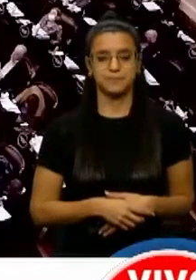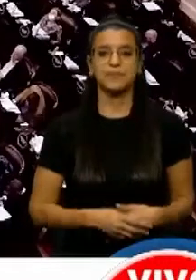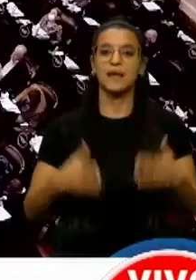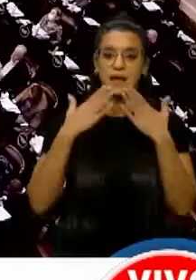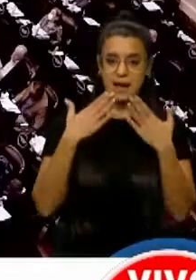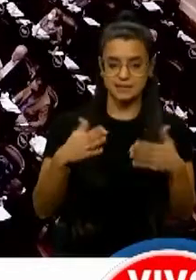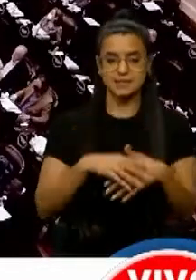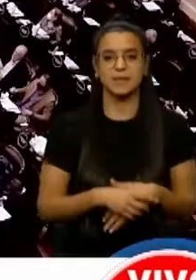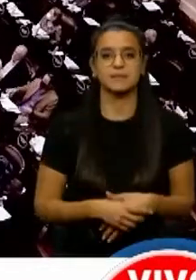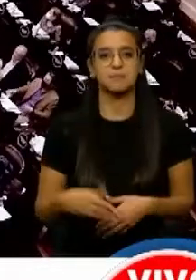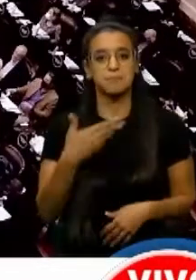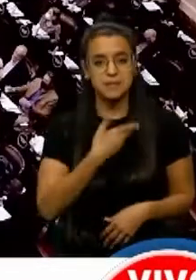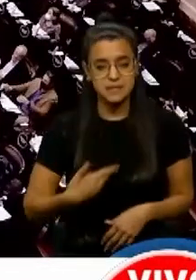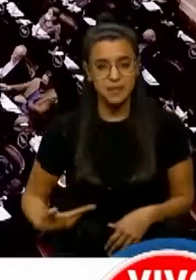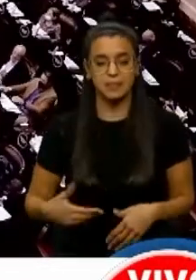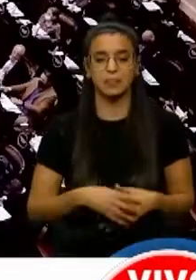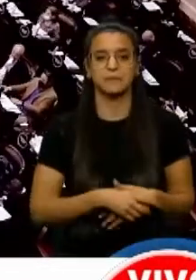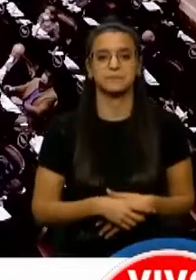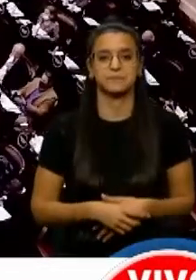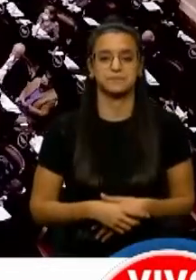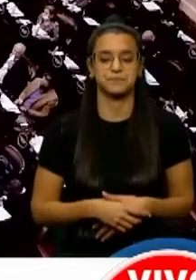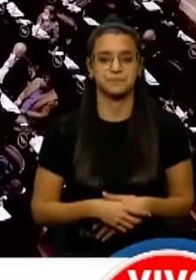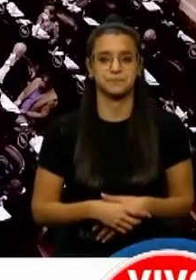Muchas gracias, señor presidente.